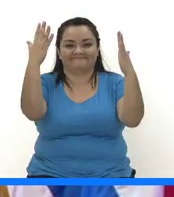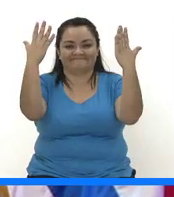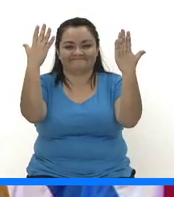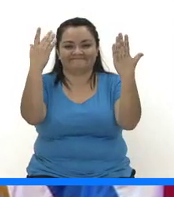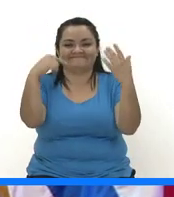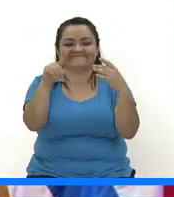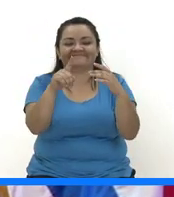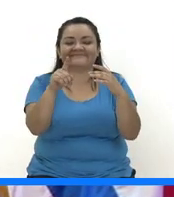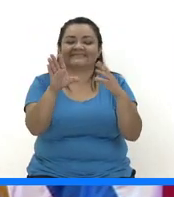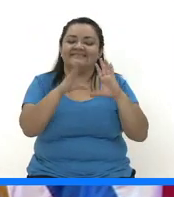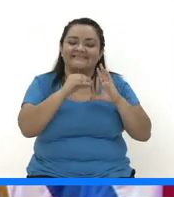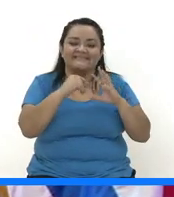aplauso a los amigos que están en casa